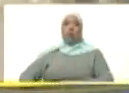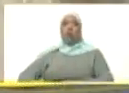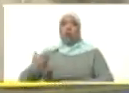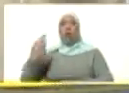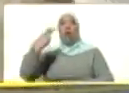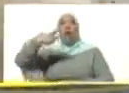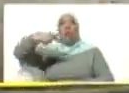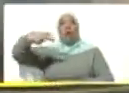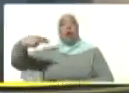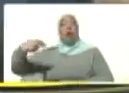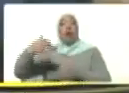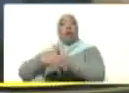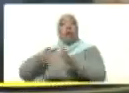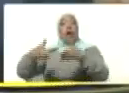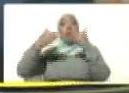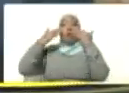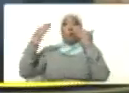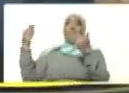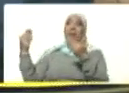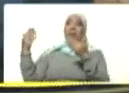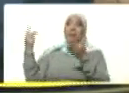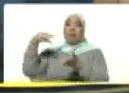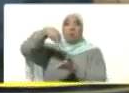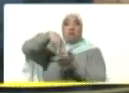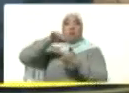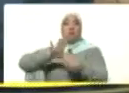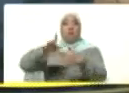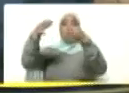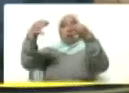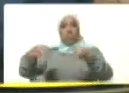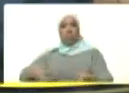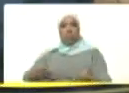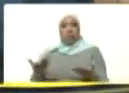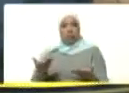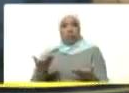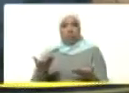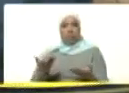Nicaragua, también victorioso, de pie, completo y entero.